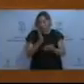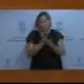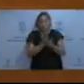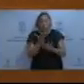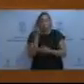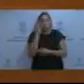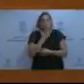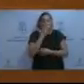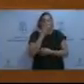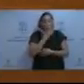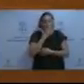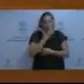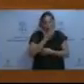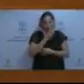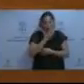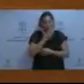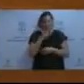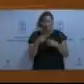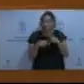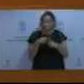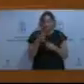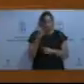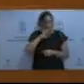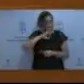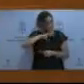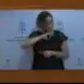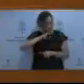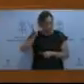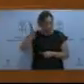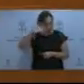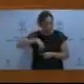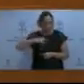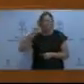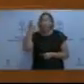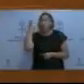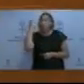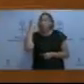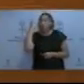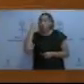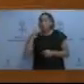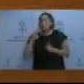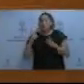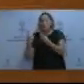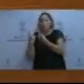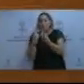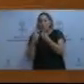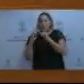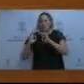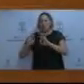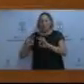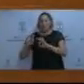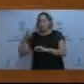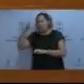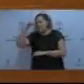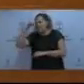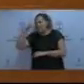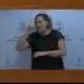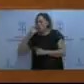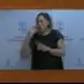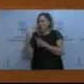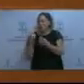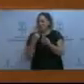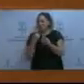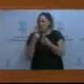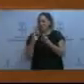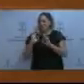contenta la familia. Hablaba usted de necesidades especiales. Vamos a otro caso, vamos a otro individuo. El caso del chico con necesidades especiales, Hugo